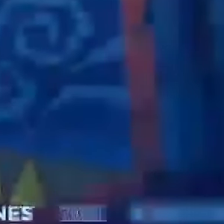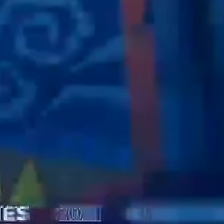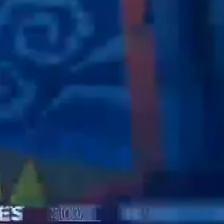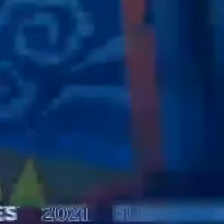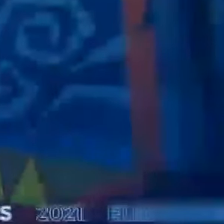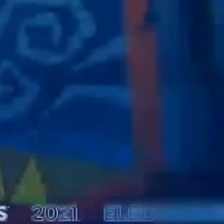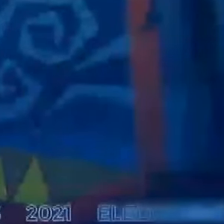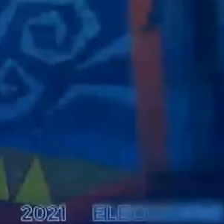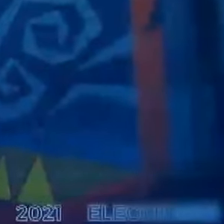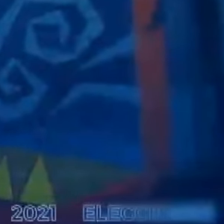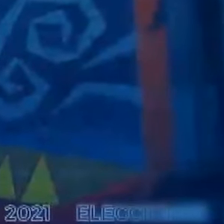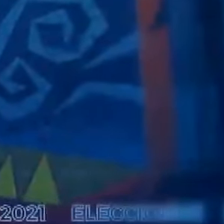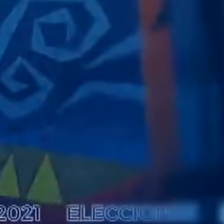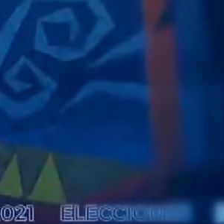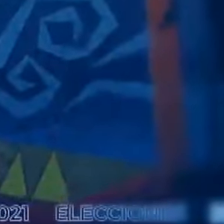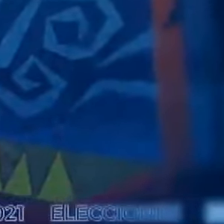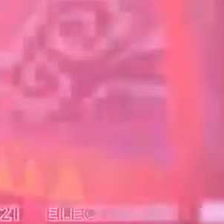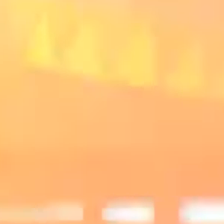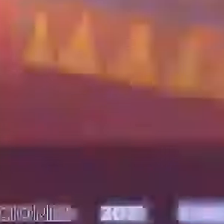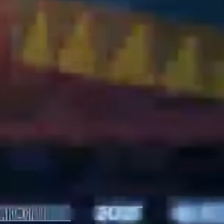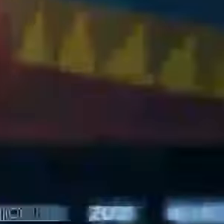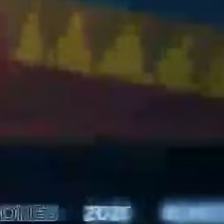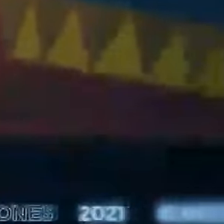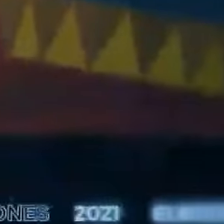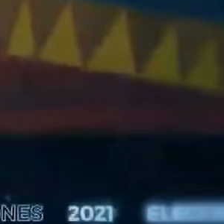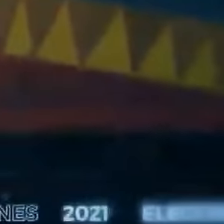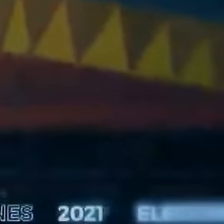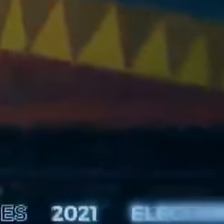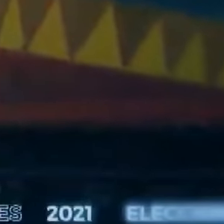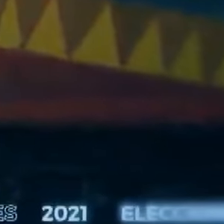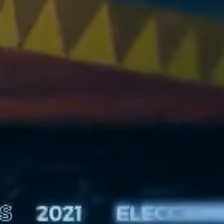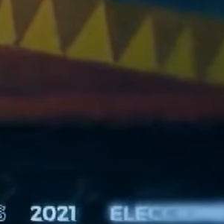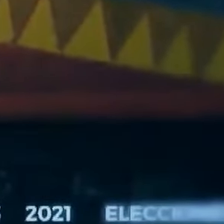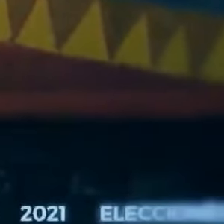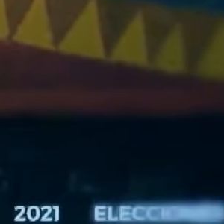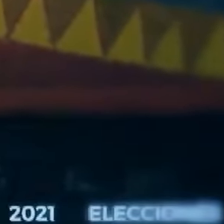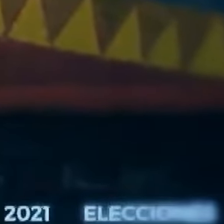esta. La contienda se define entre dos propuestas.